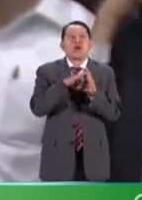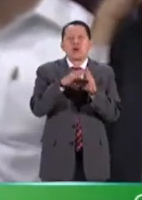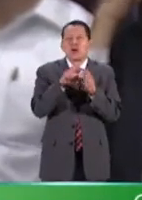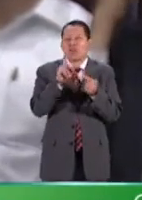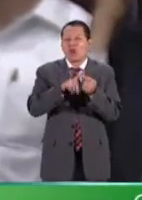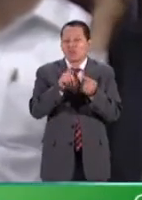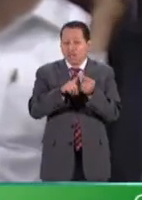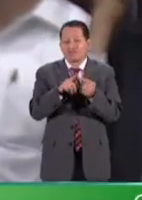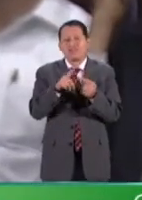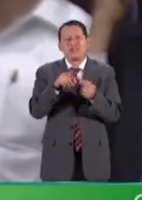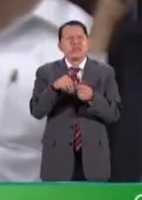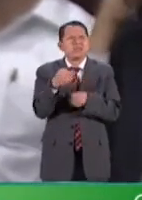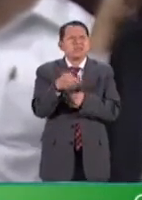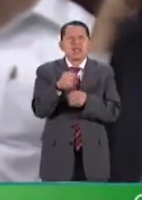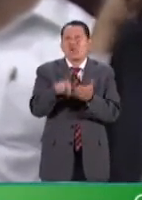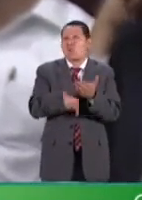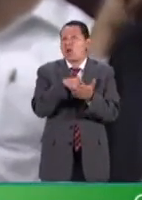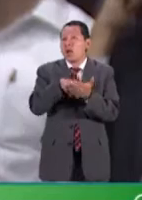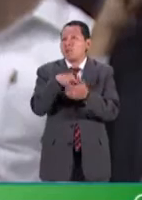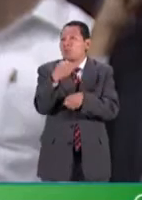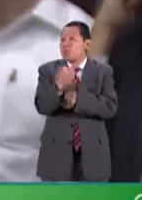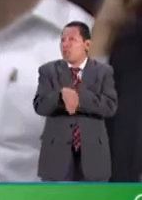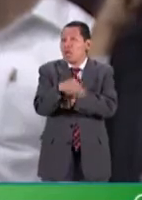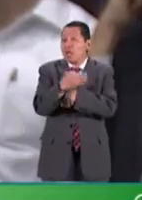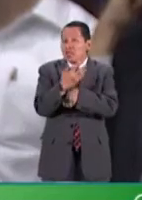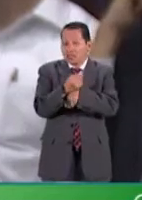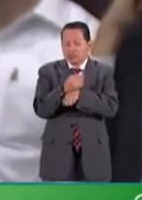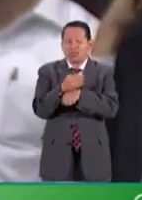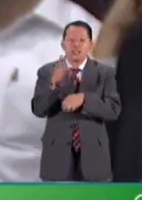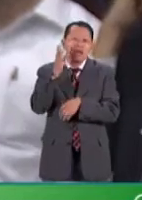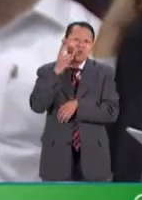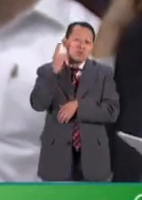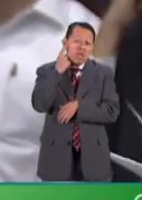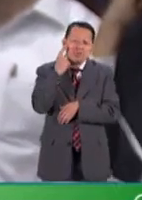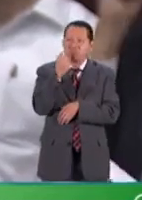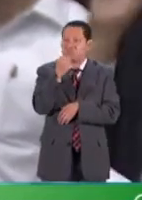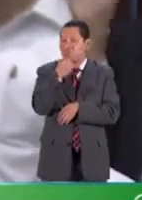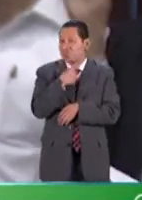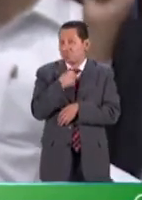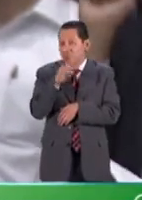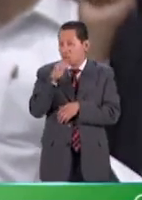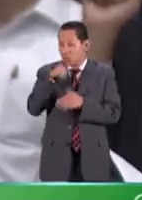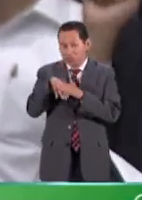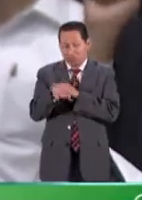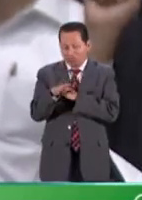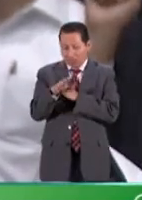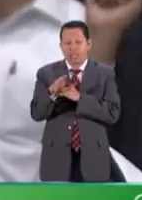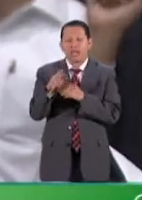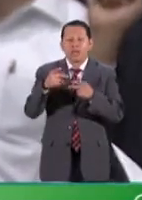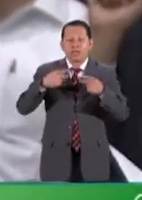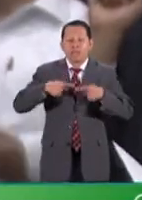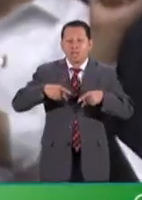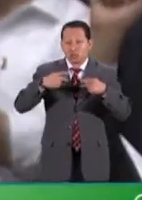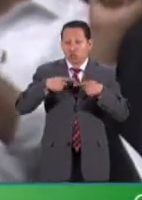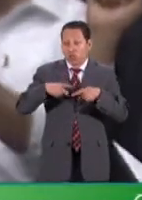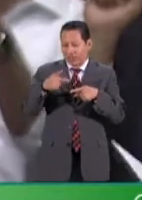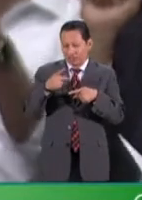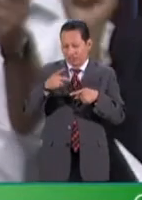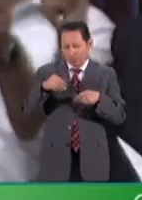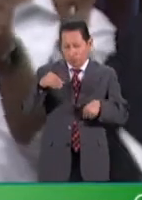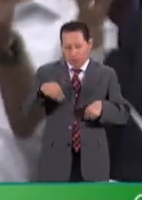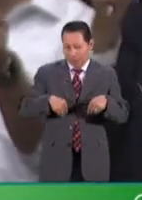sede improvisada, fuera del Palacio Legislativo, aislados de la ciudadanía inconforme